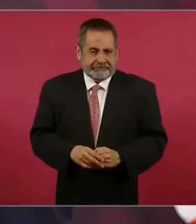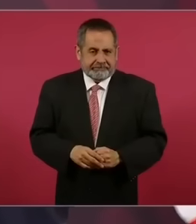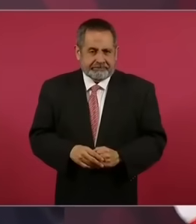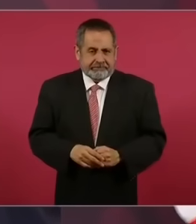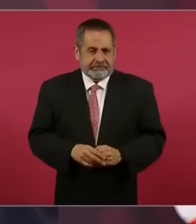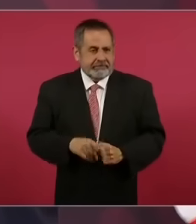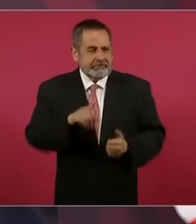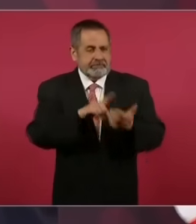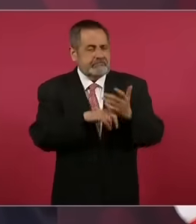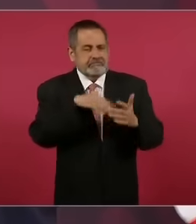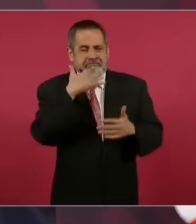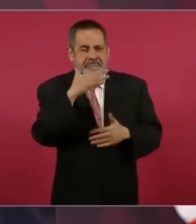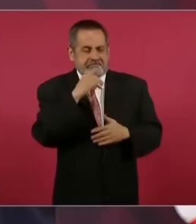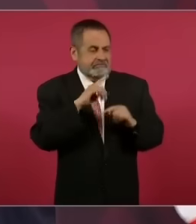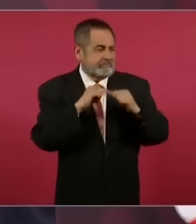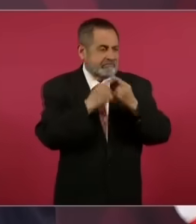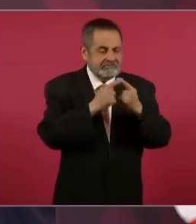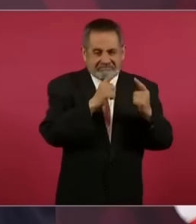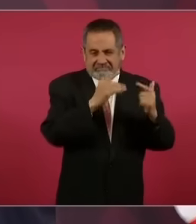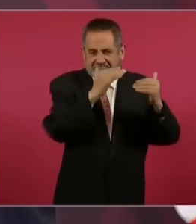del más alto nivel.